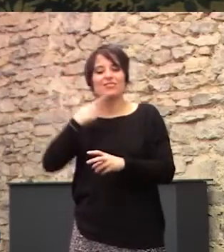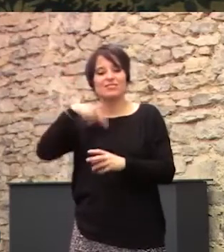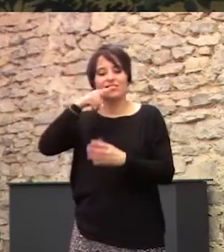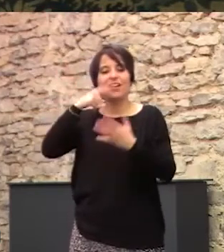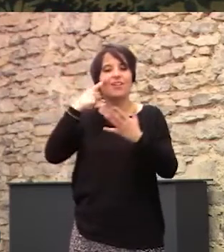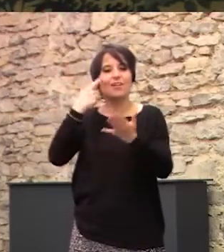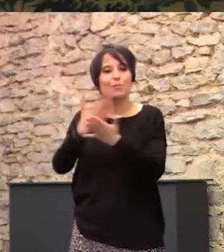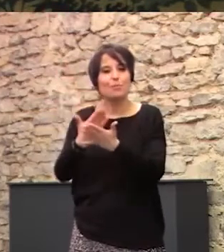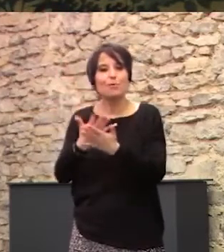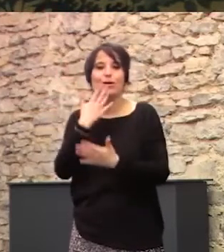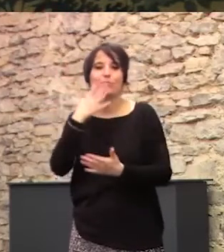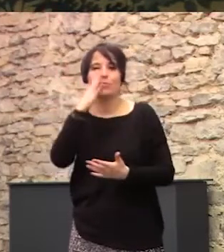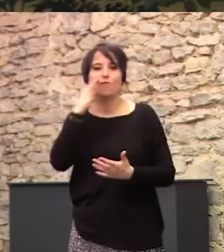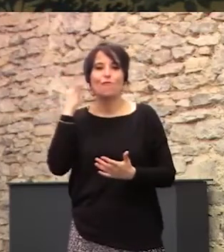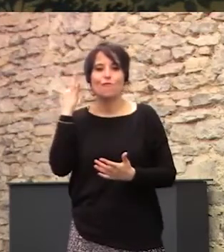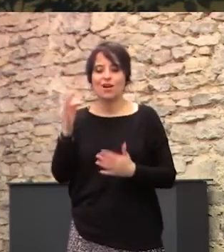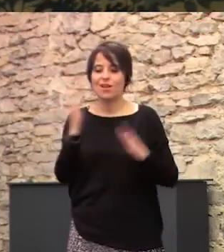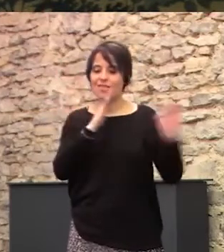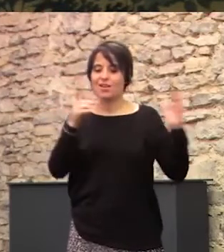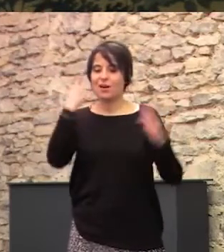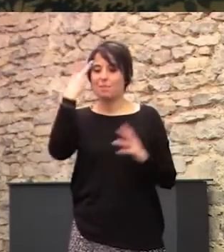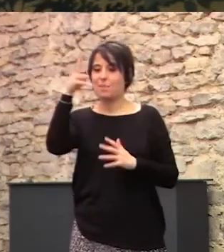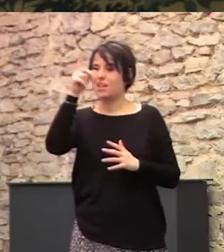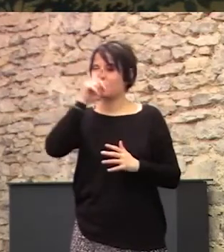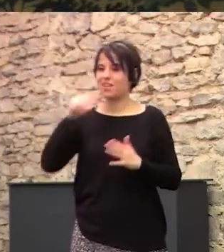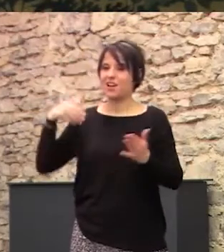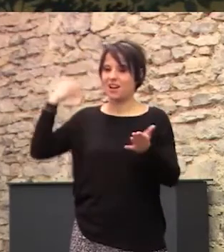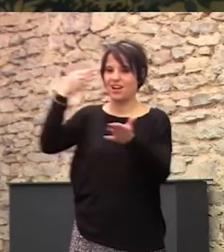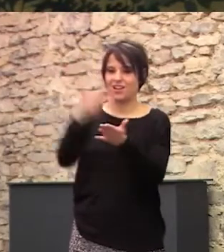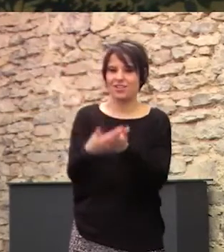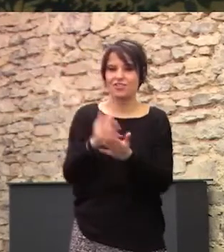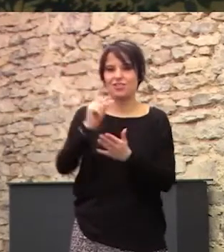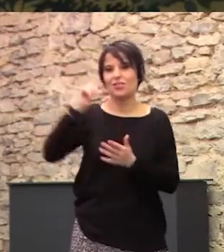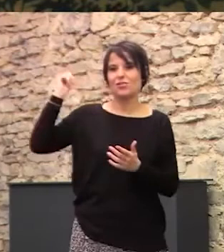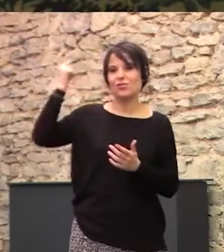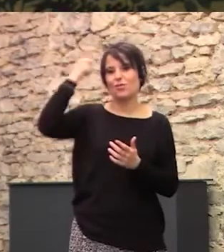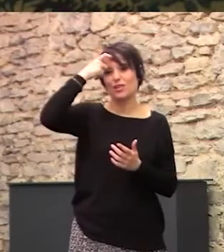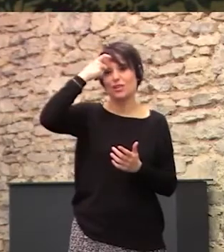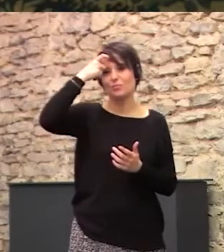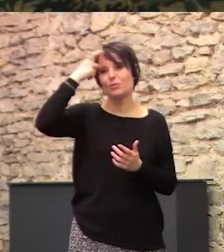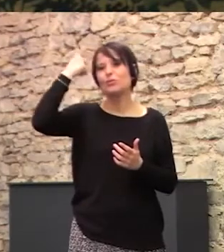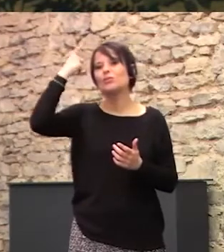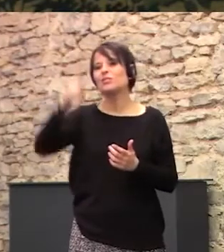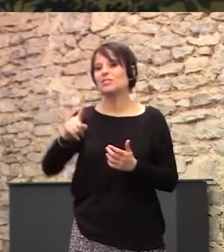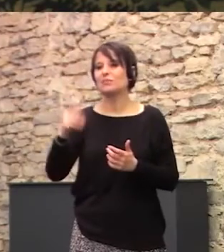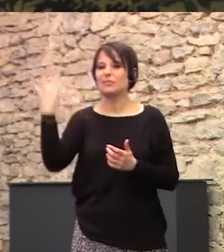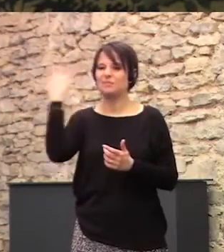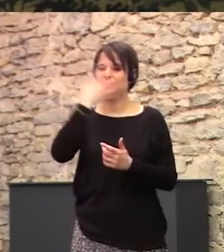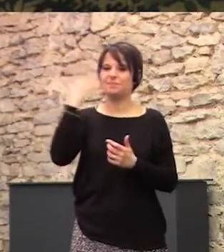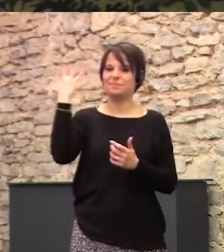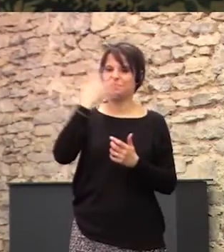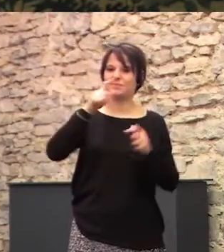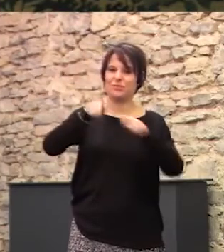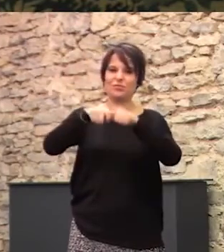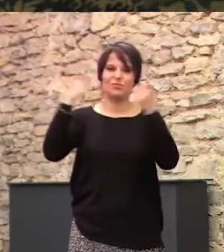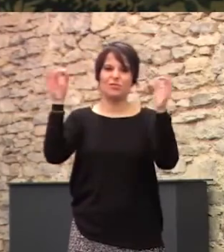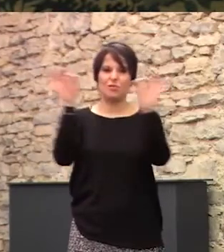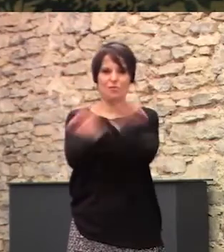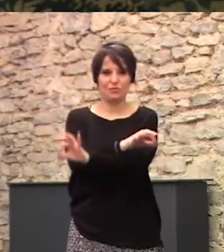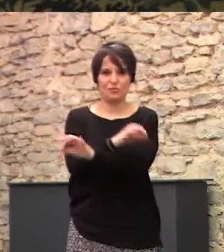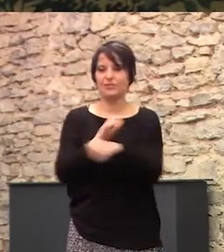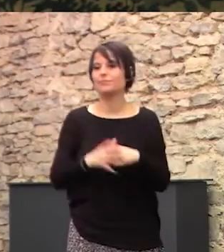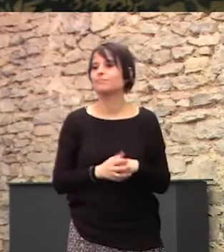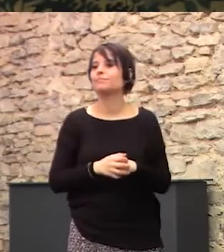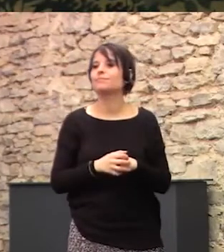en Francia desde hace unos 20 años, ¿eh? Que también este concepto ha sido también distorsionado. En las